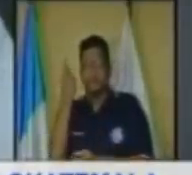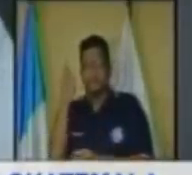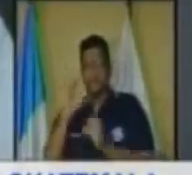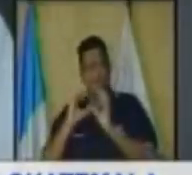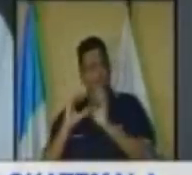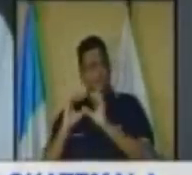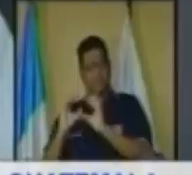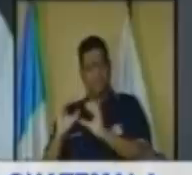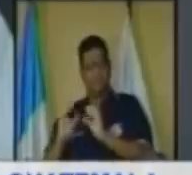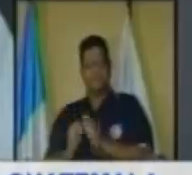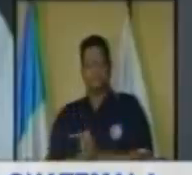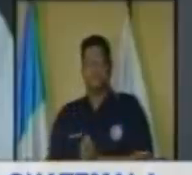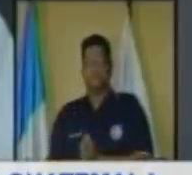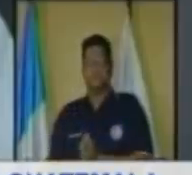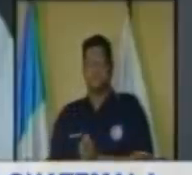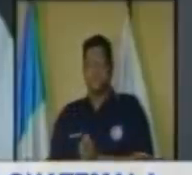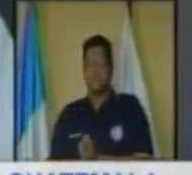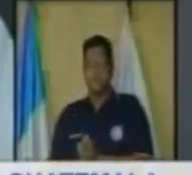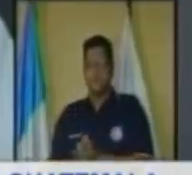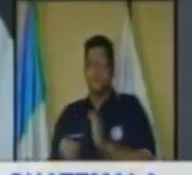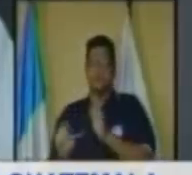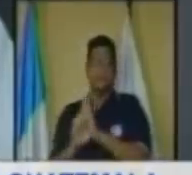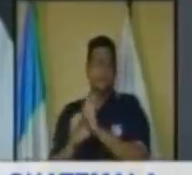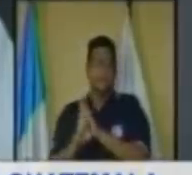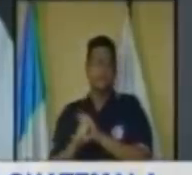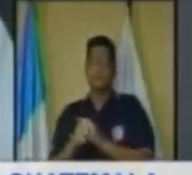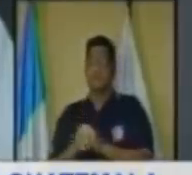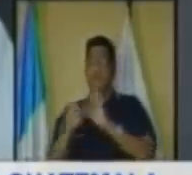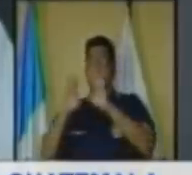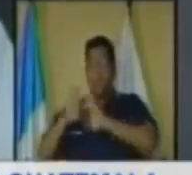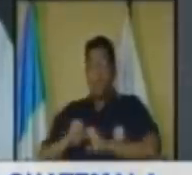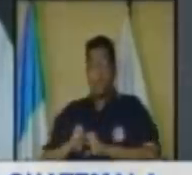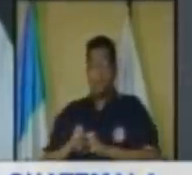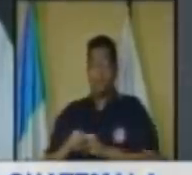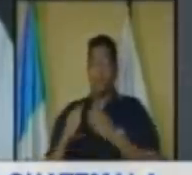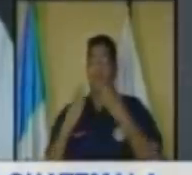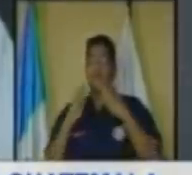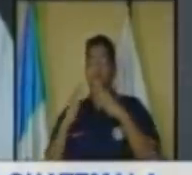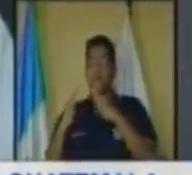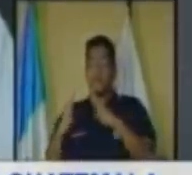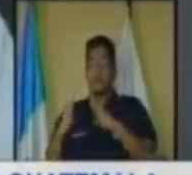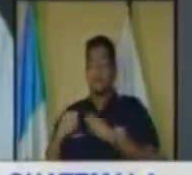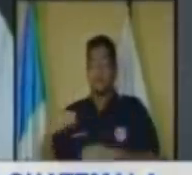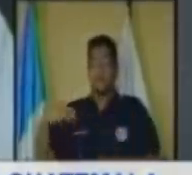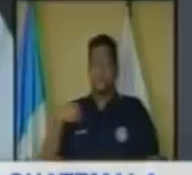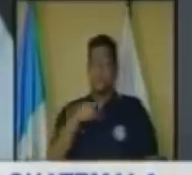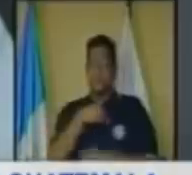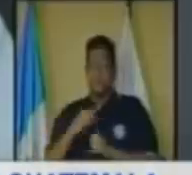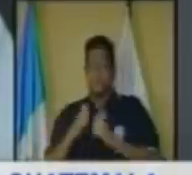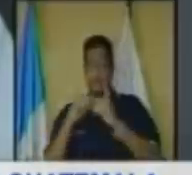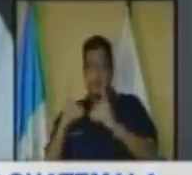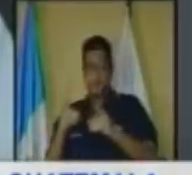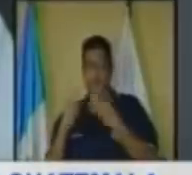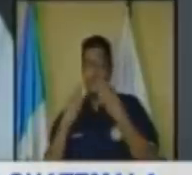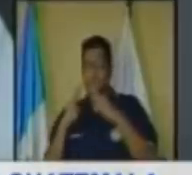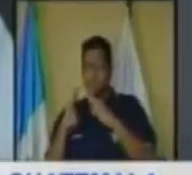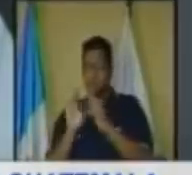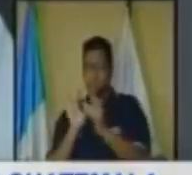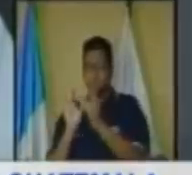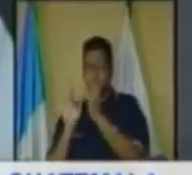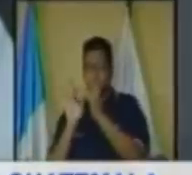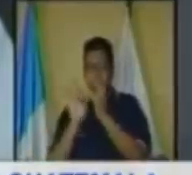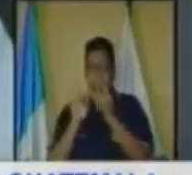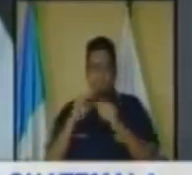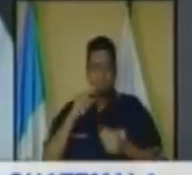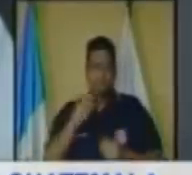página de acuerdo a cómo nos van consultando. Hemos tratado de ir respondiendo, estuvimos respondiendo ayer hasta las 11, 12 de la